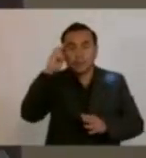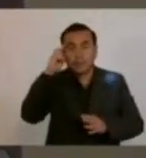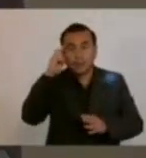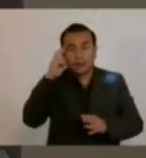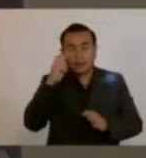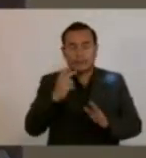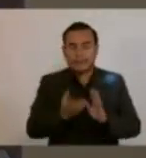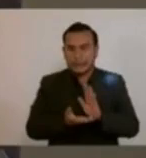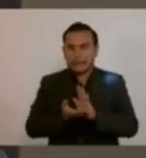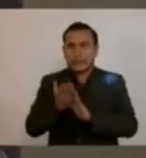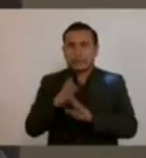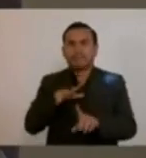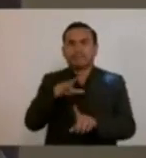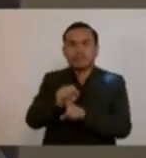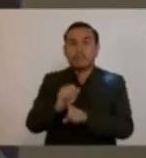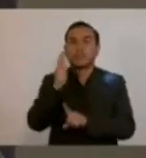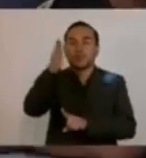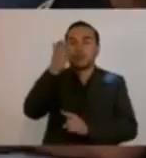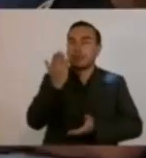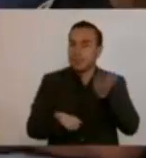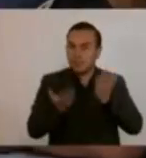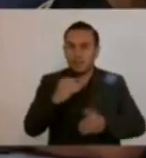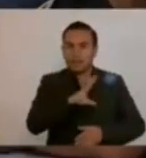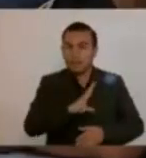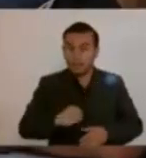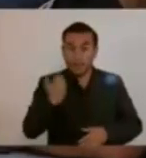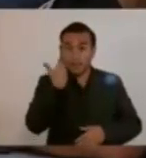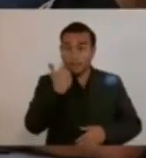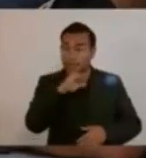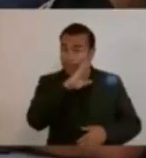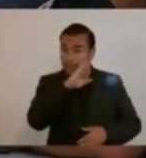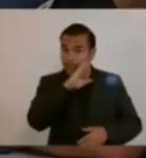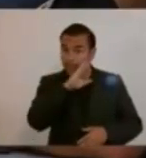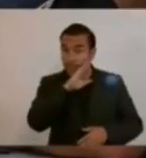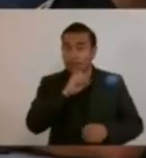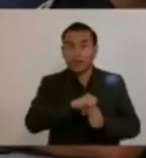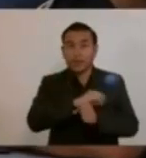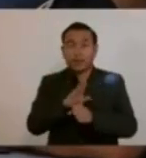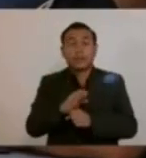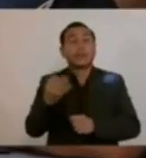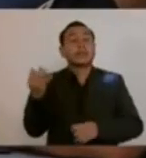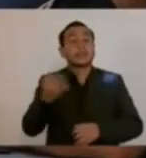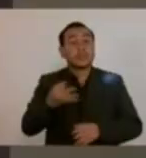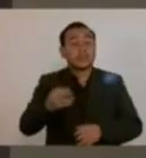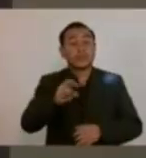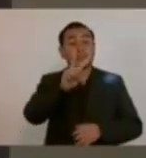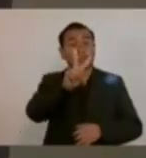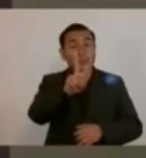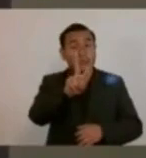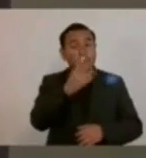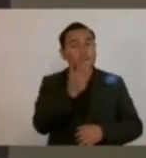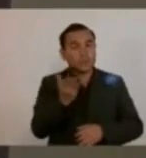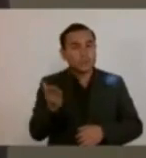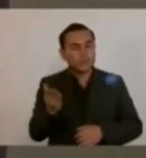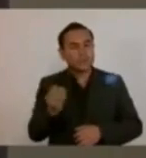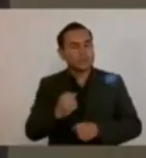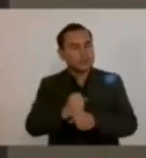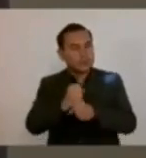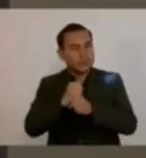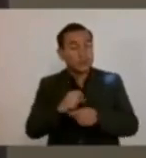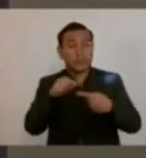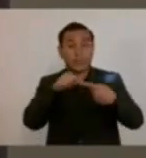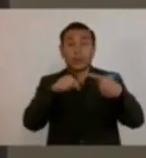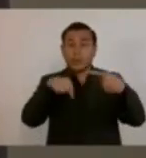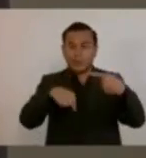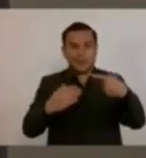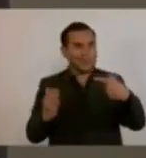probabilidad que casos se detecten en el futuro, sean en las futuras horas o en los futuros días, pero tienen que tener dos cosas por seguro. Uno, que al día de